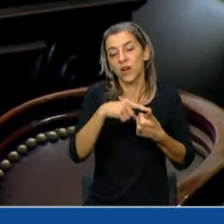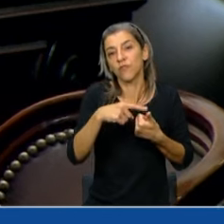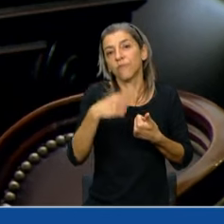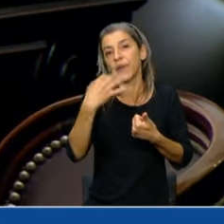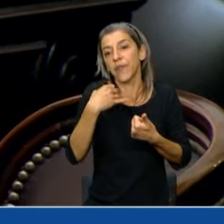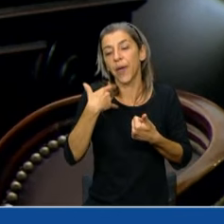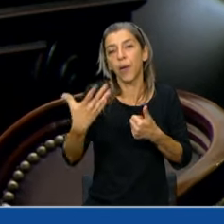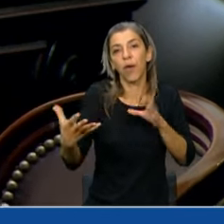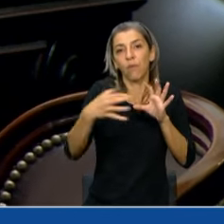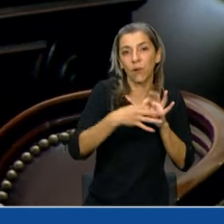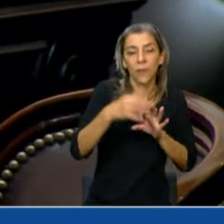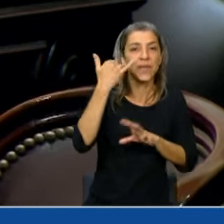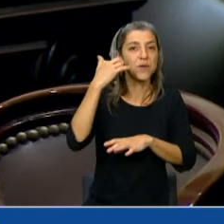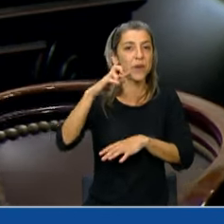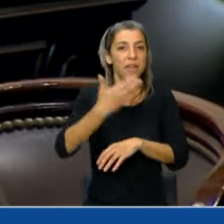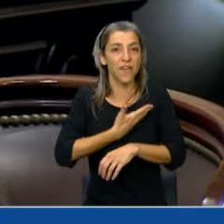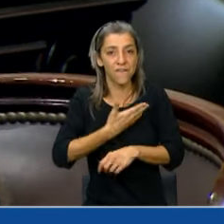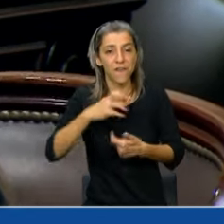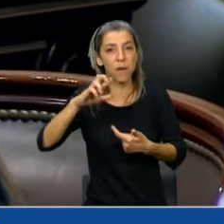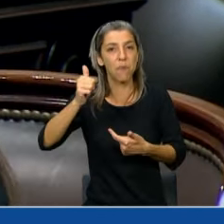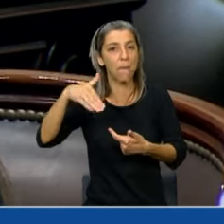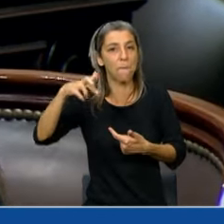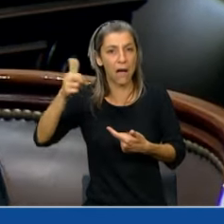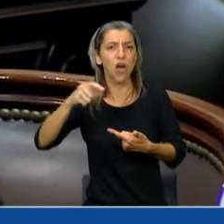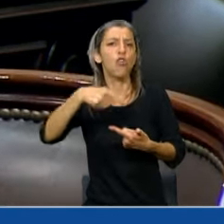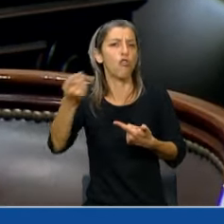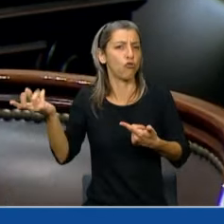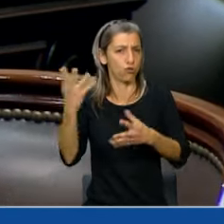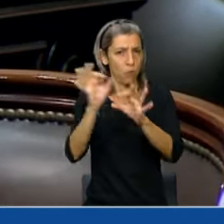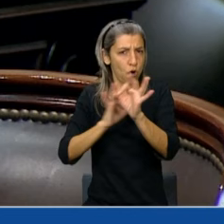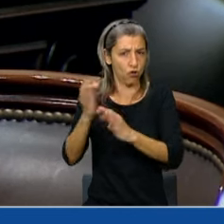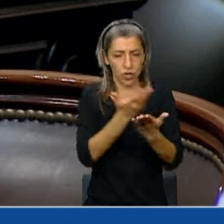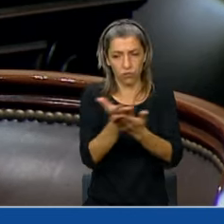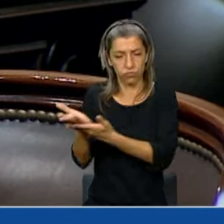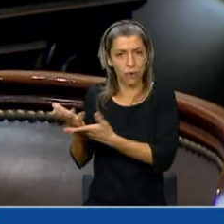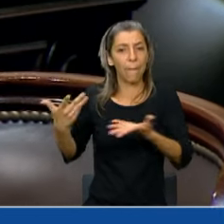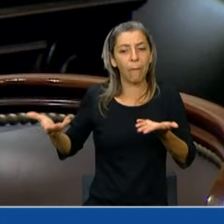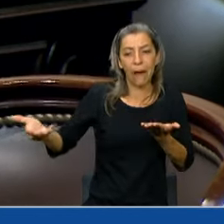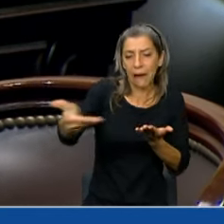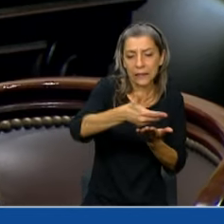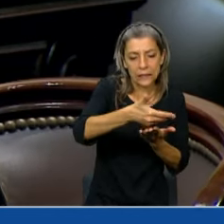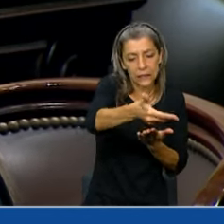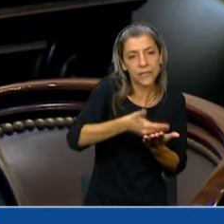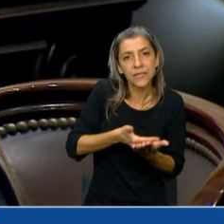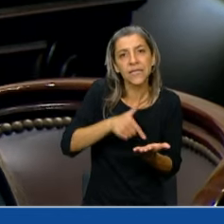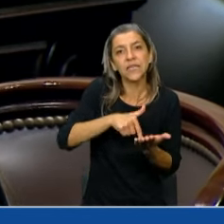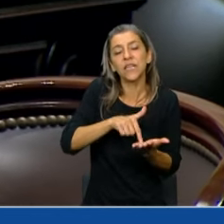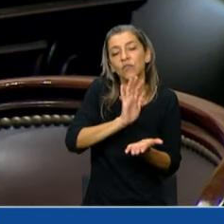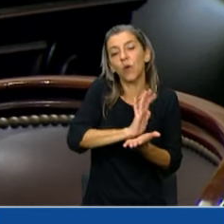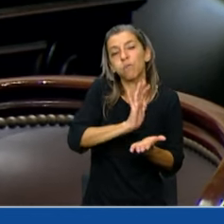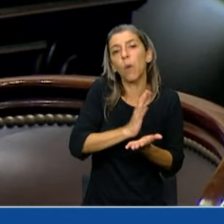Pampa entre otros y que estas empresas lo estén considerando como una suerte de piso de